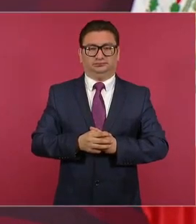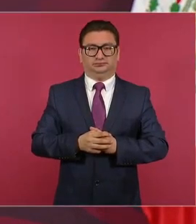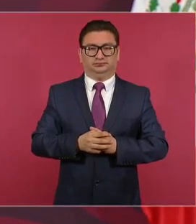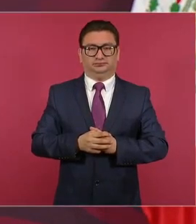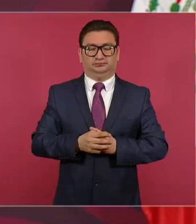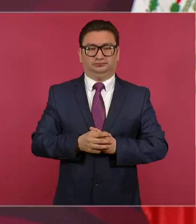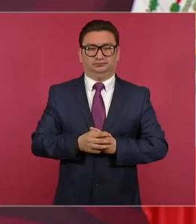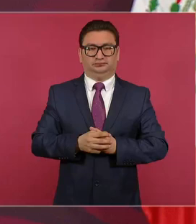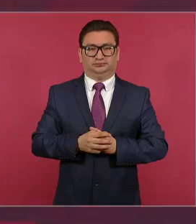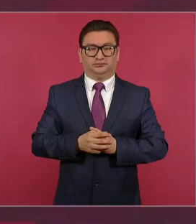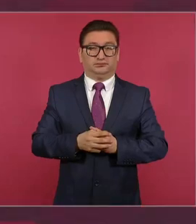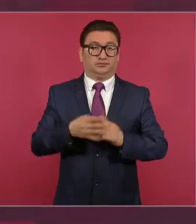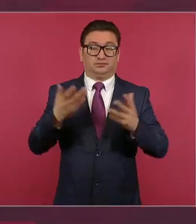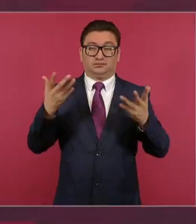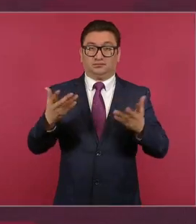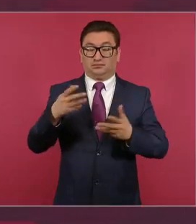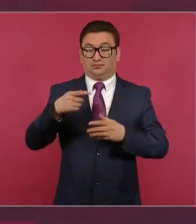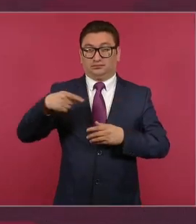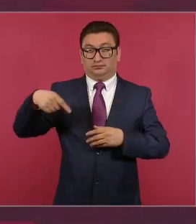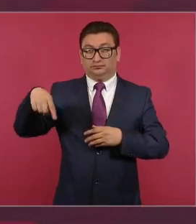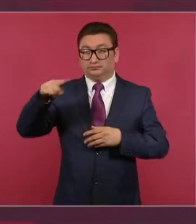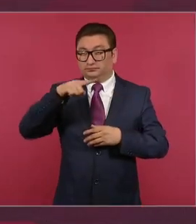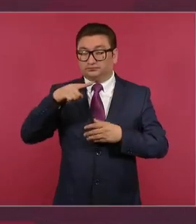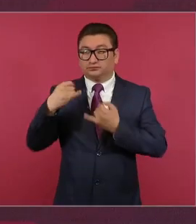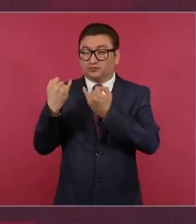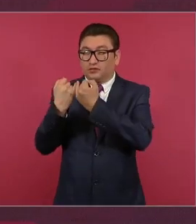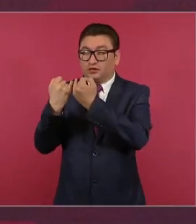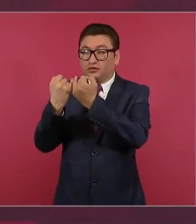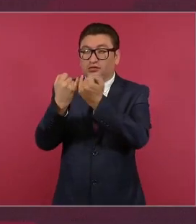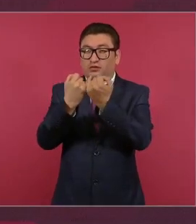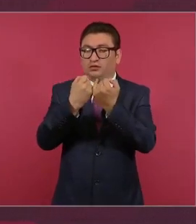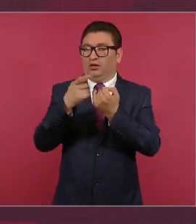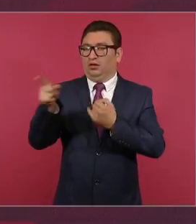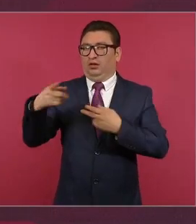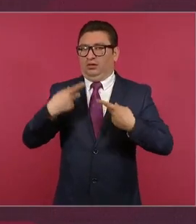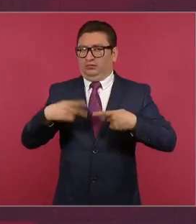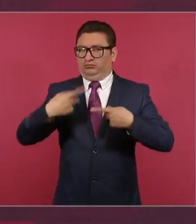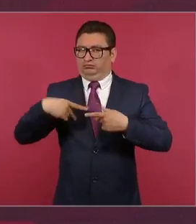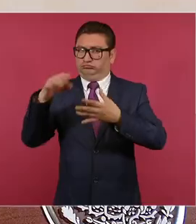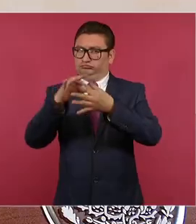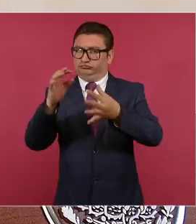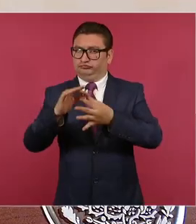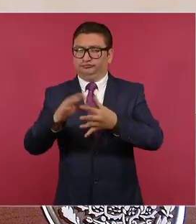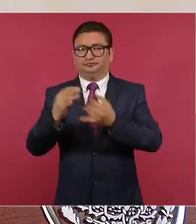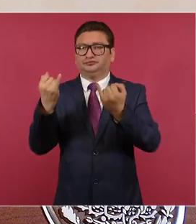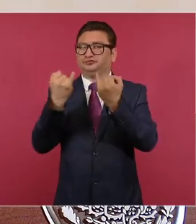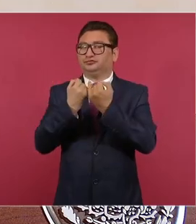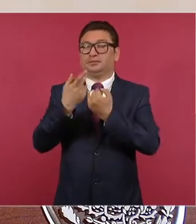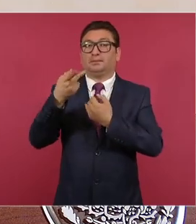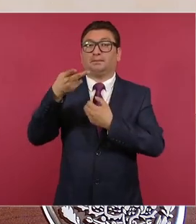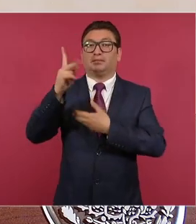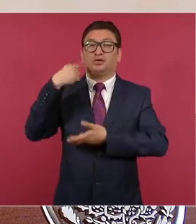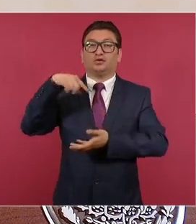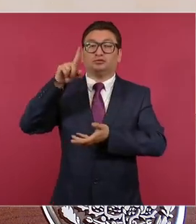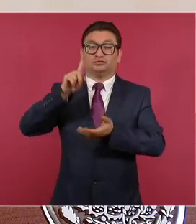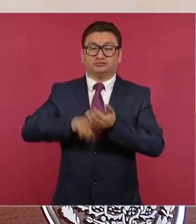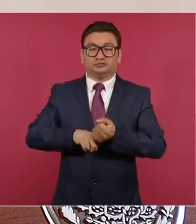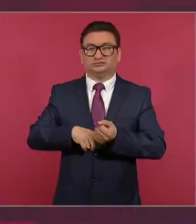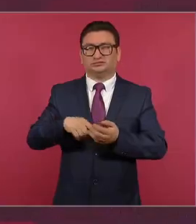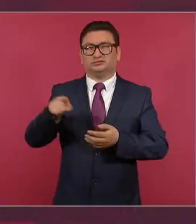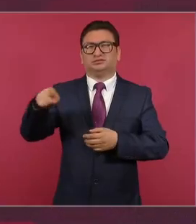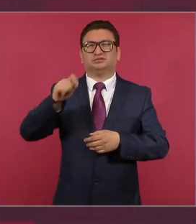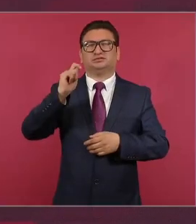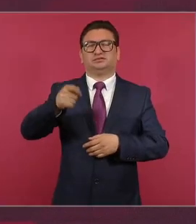pues encuentran eco todos sus planteamientos, pero en el fondo es un profundo